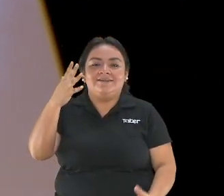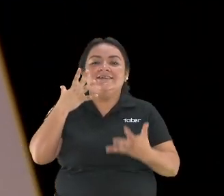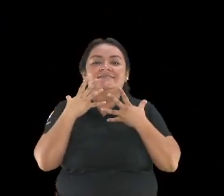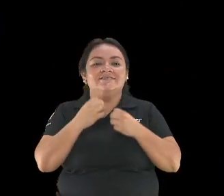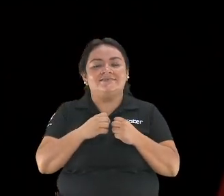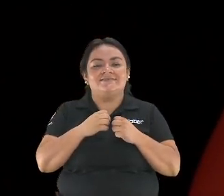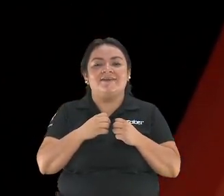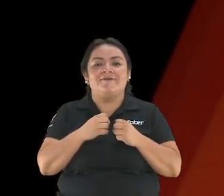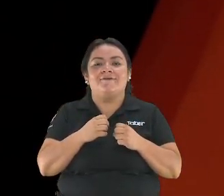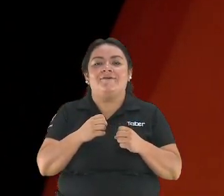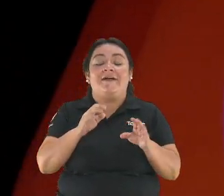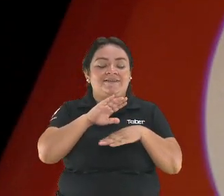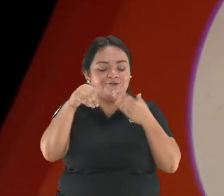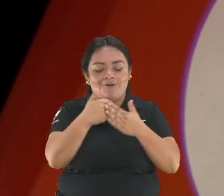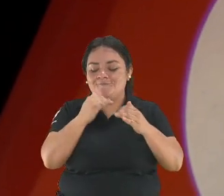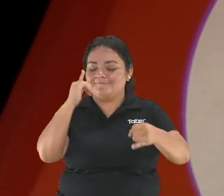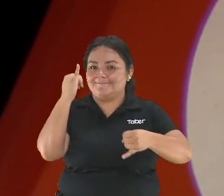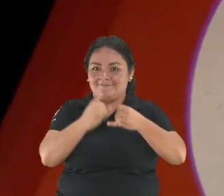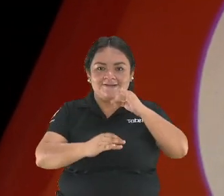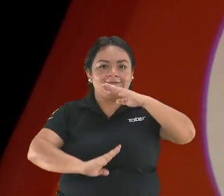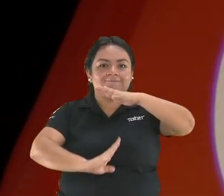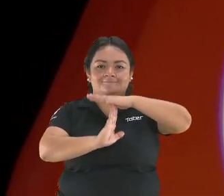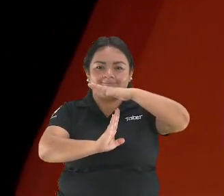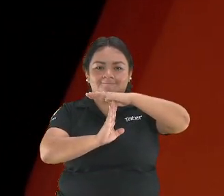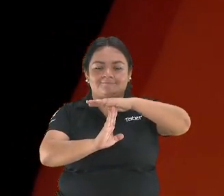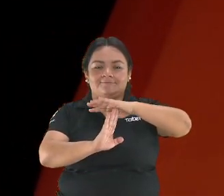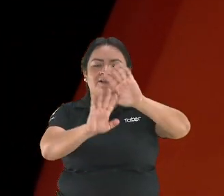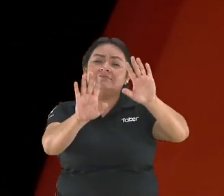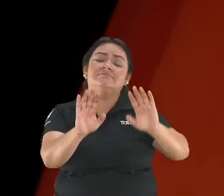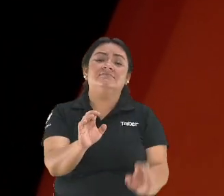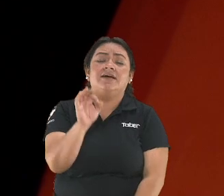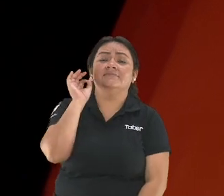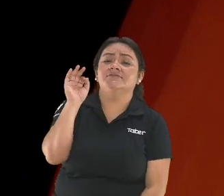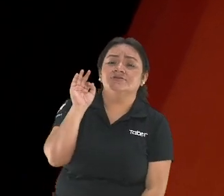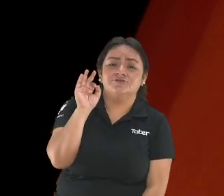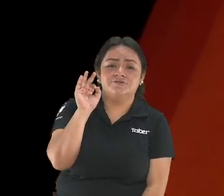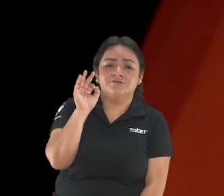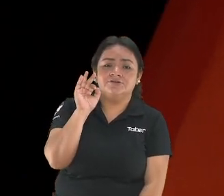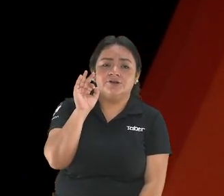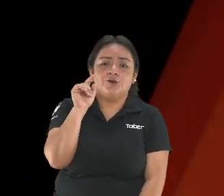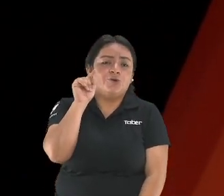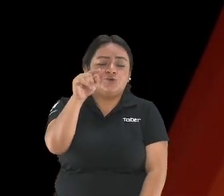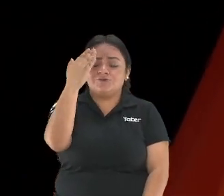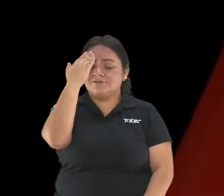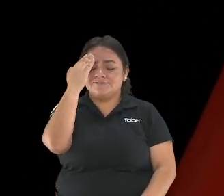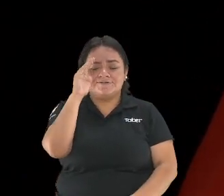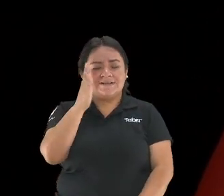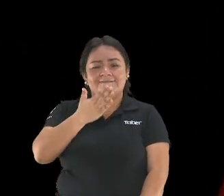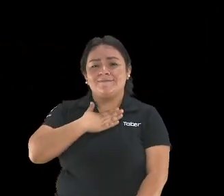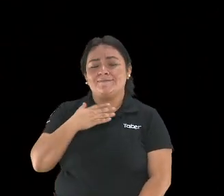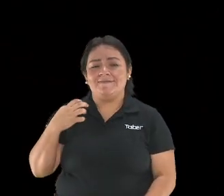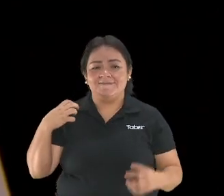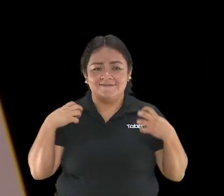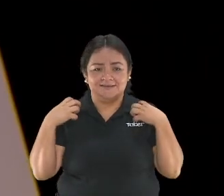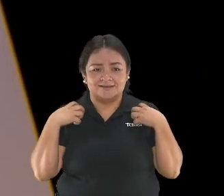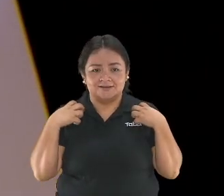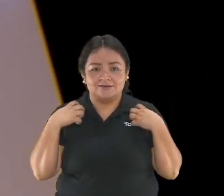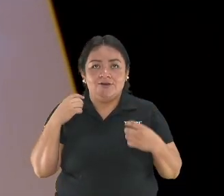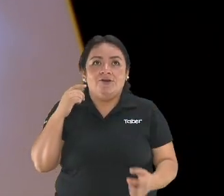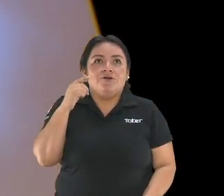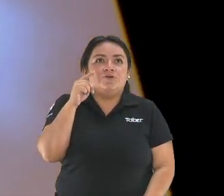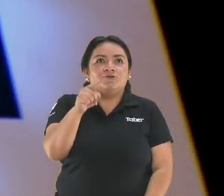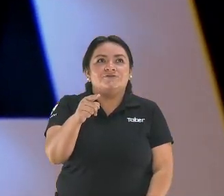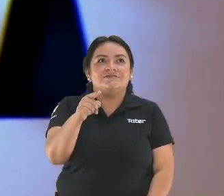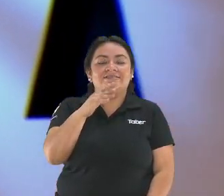decir activo y con todo pero este pastor usted no sabe mi condición usted